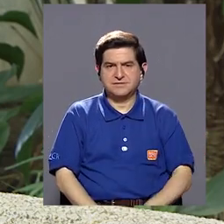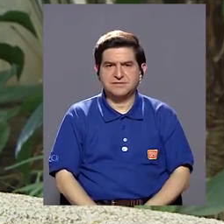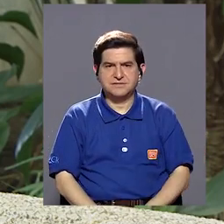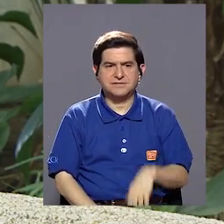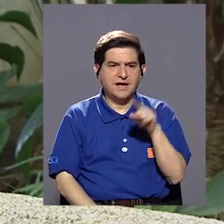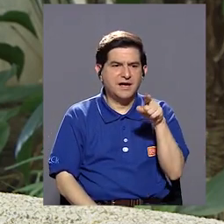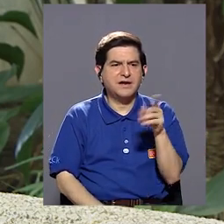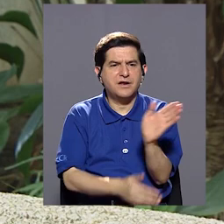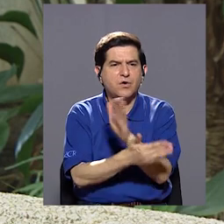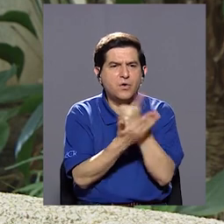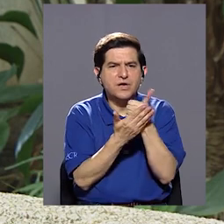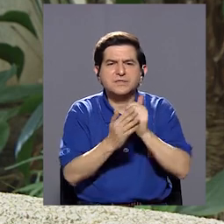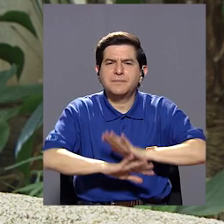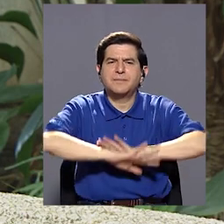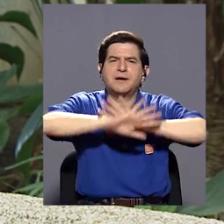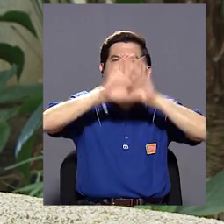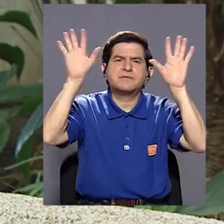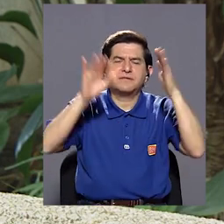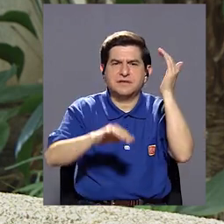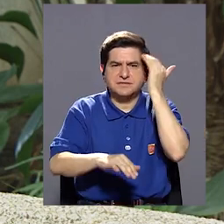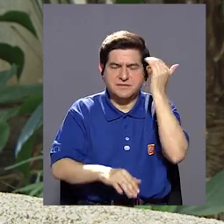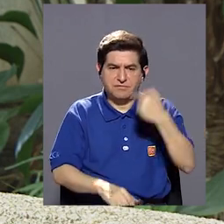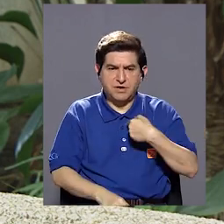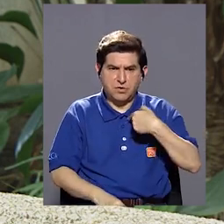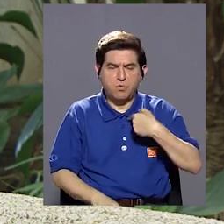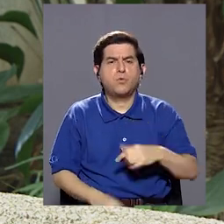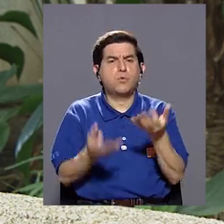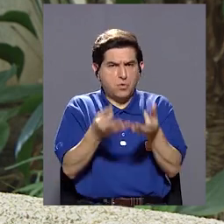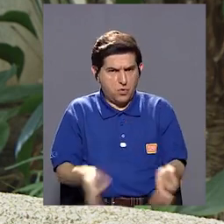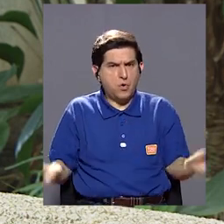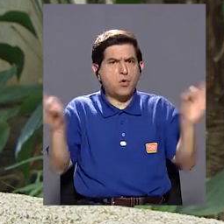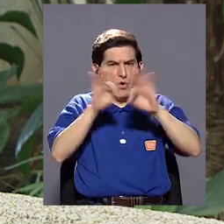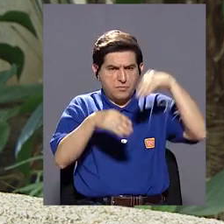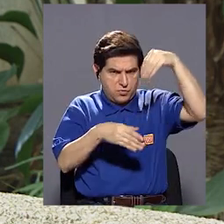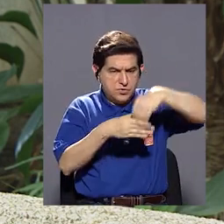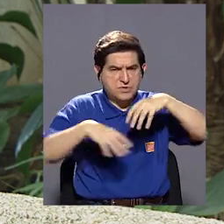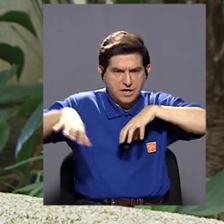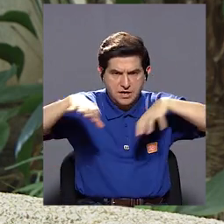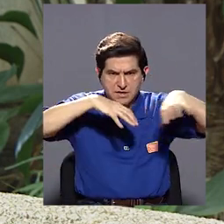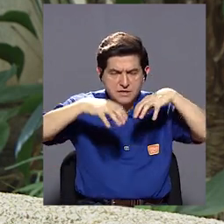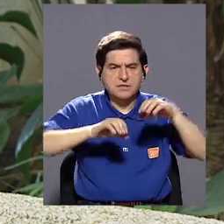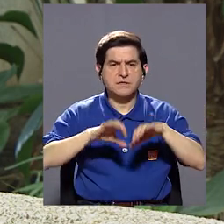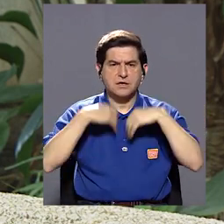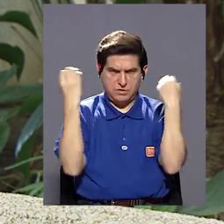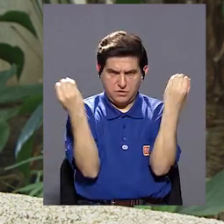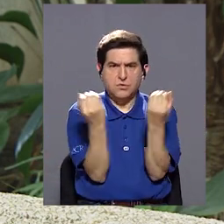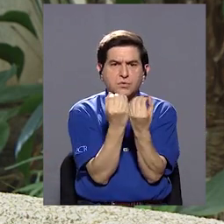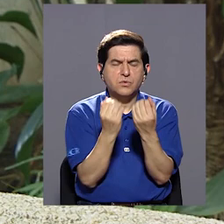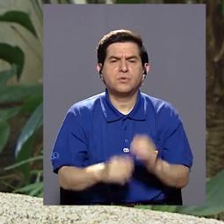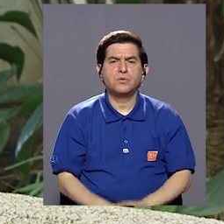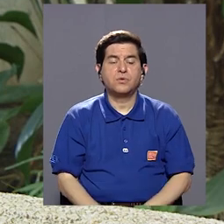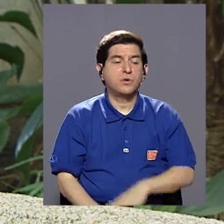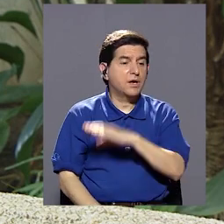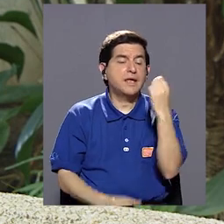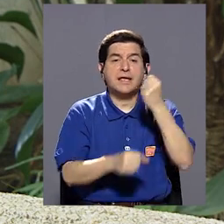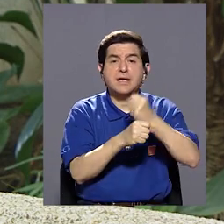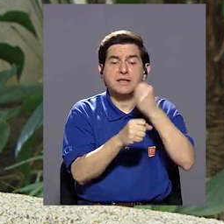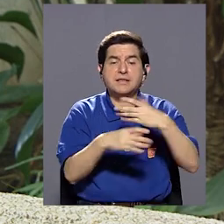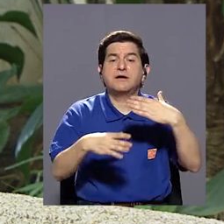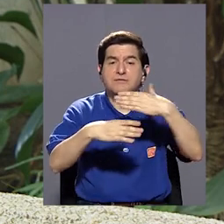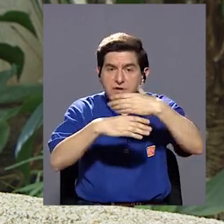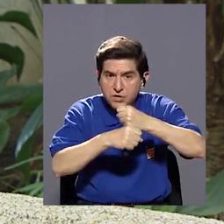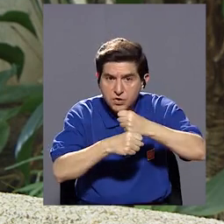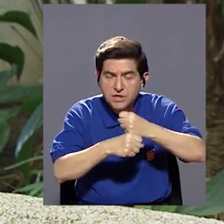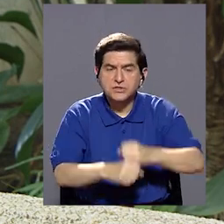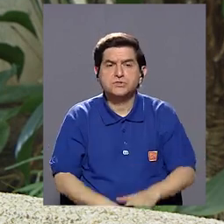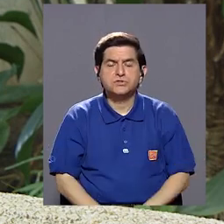tener esa parte bien clara para saber que uno sigue siendo importante dentro de las actividades de la organización y que el